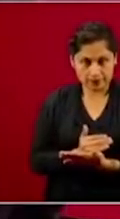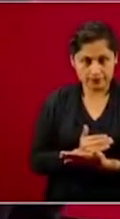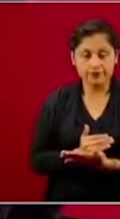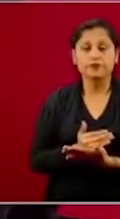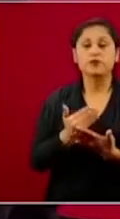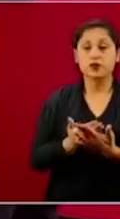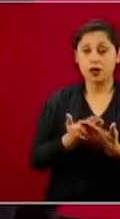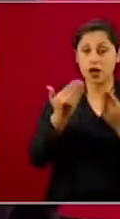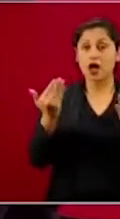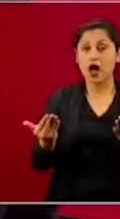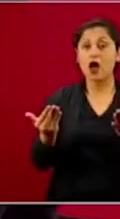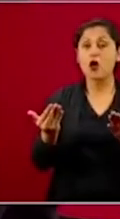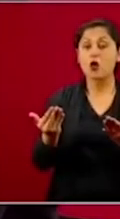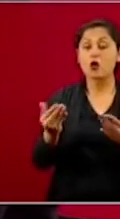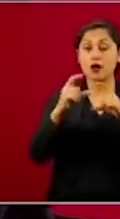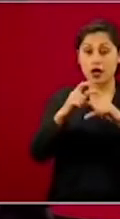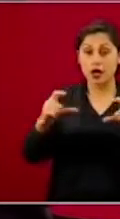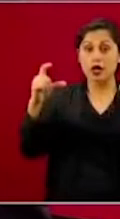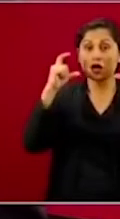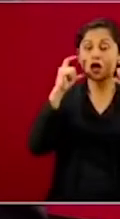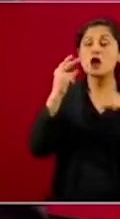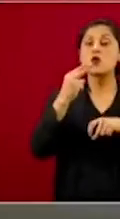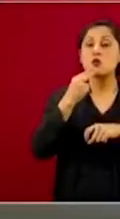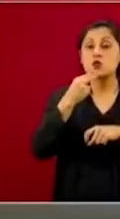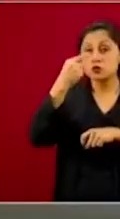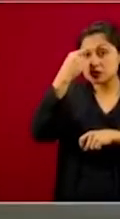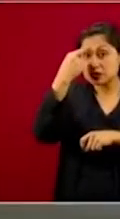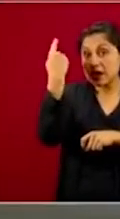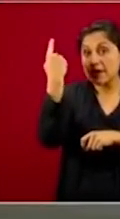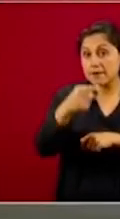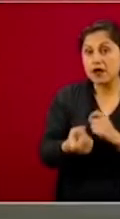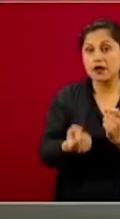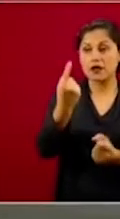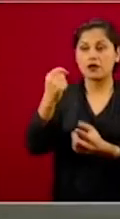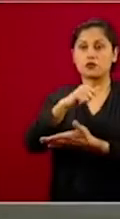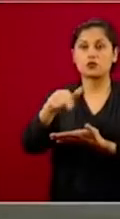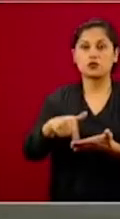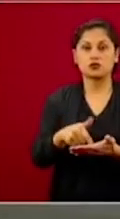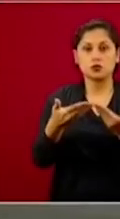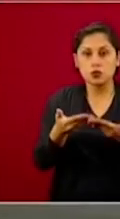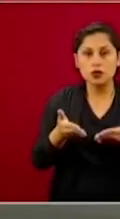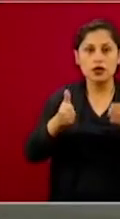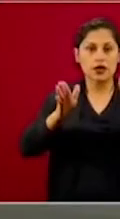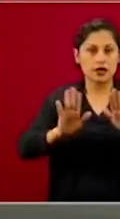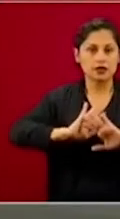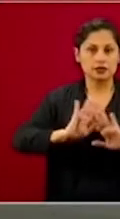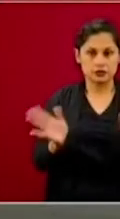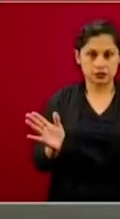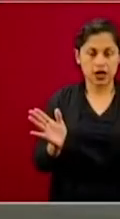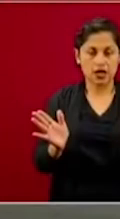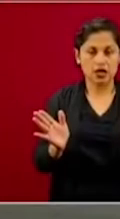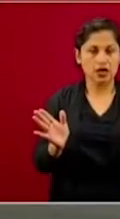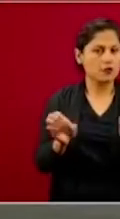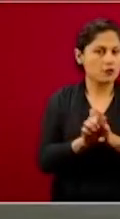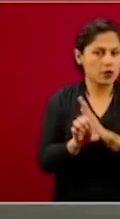elemento auxiliar de la prevención en aquellos espacios cerrados, como el transporte, en